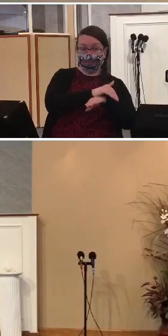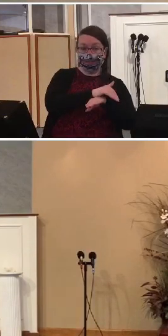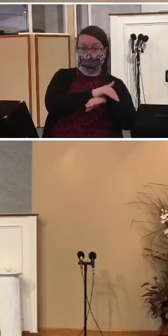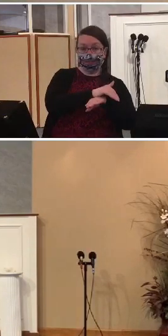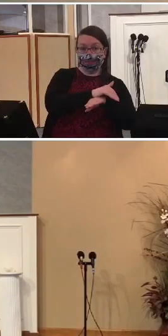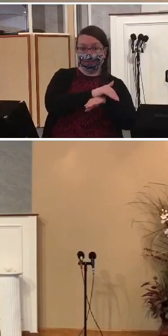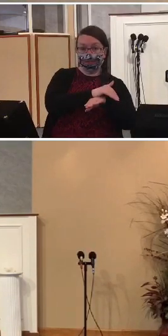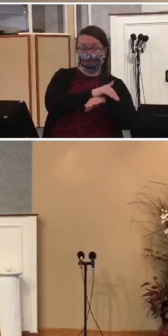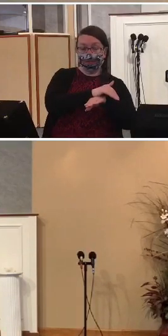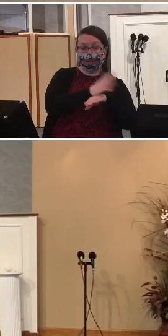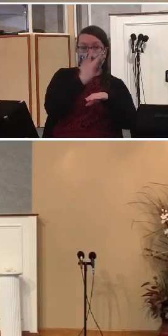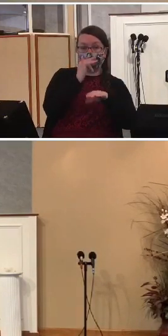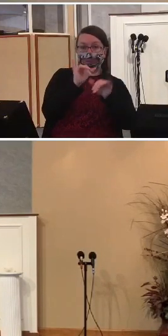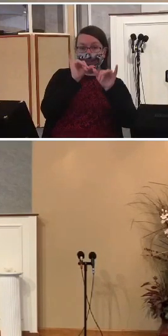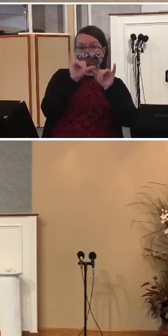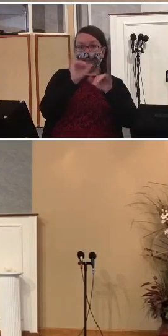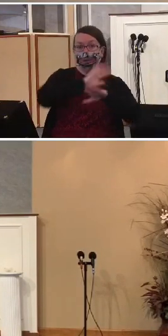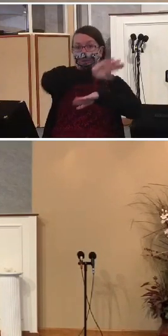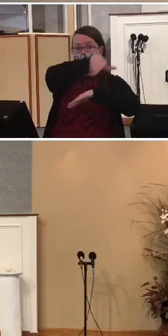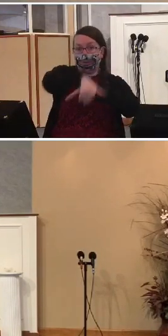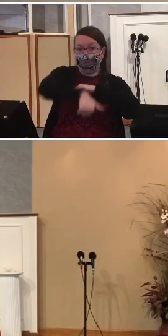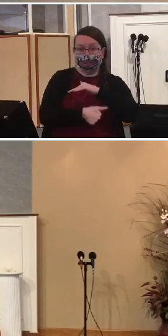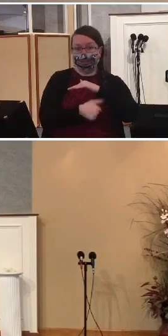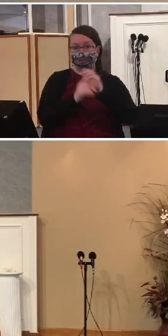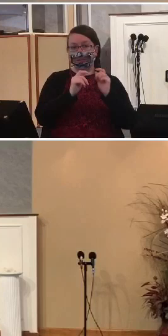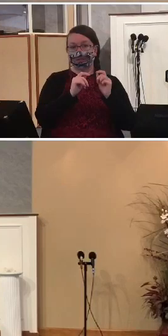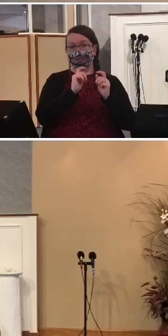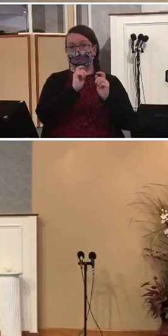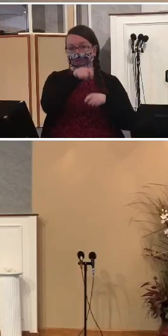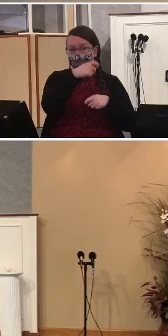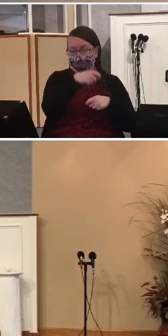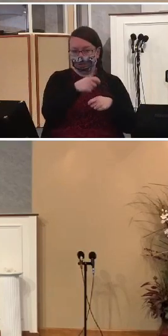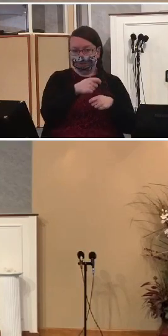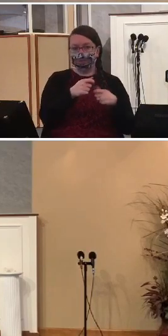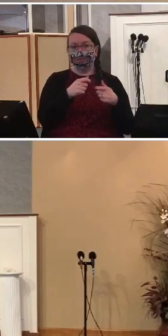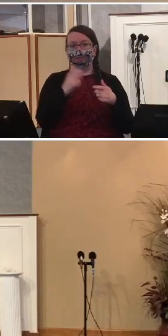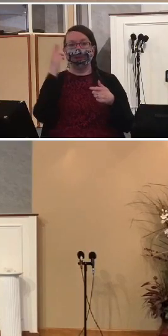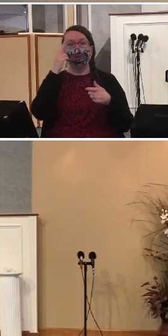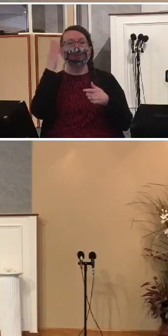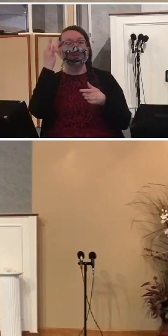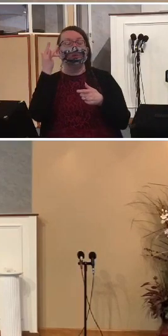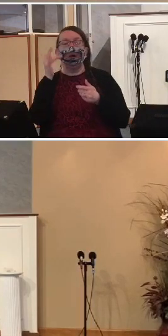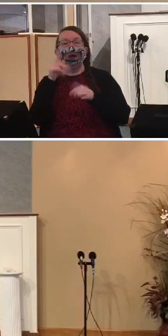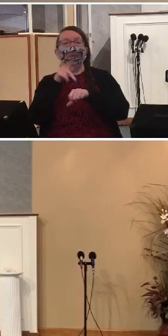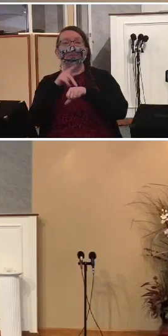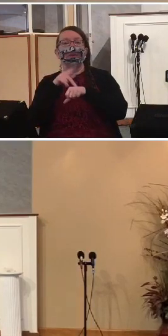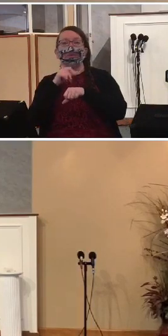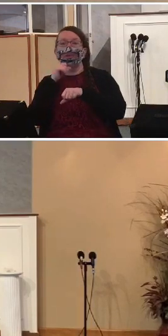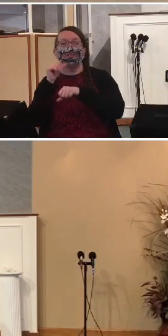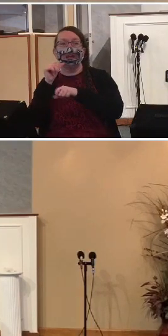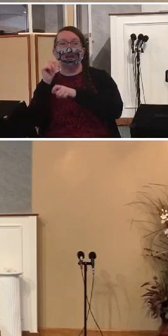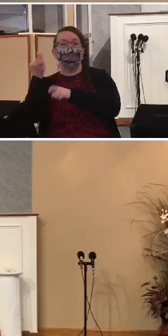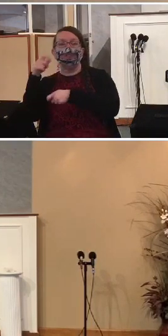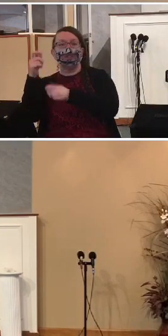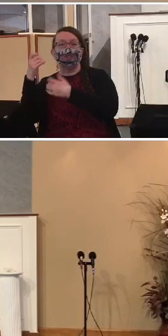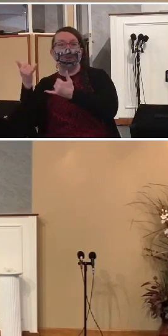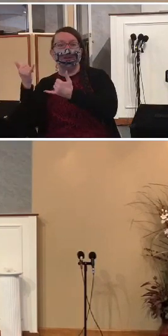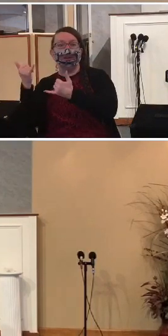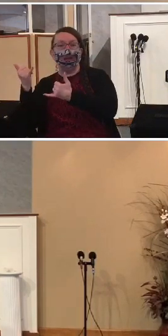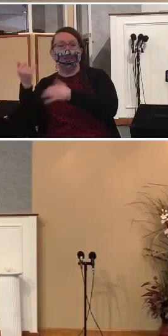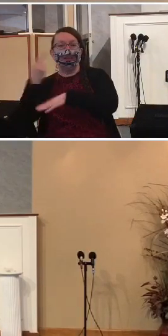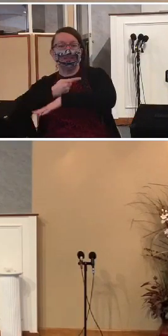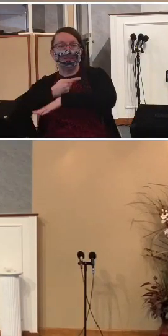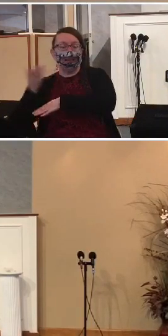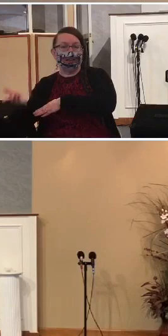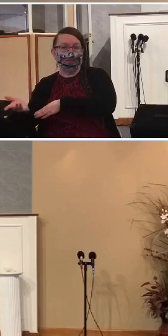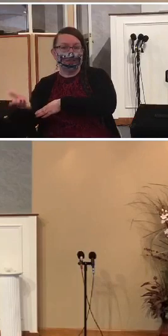noche. O él hubiese salido esa noche. Debió haber sido una razón por la que él no estaba ahí ese día. Porque